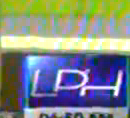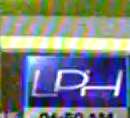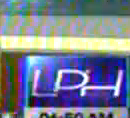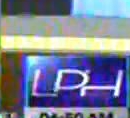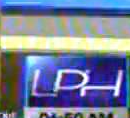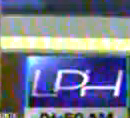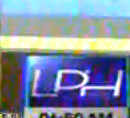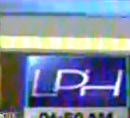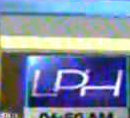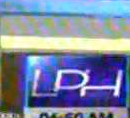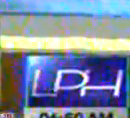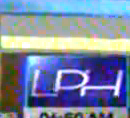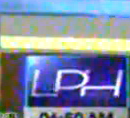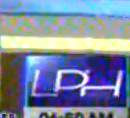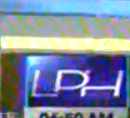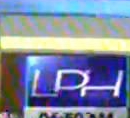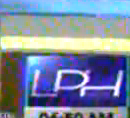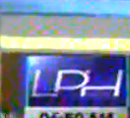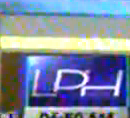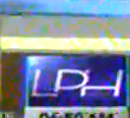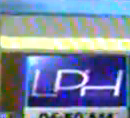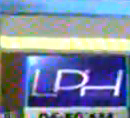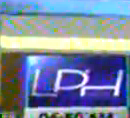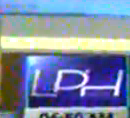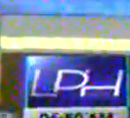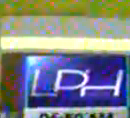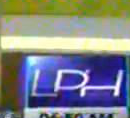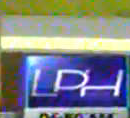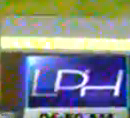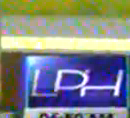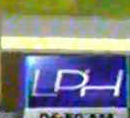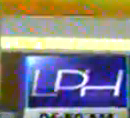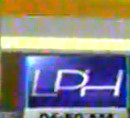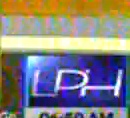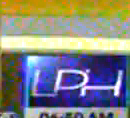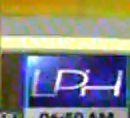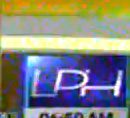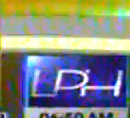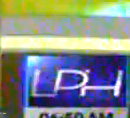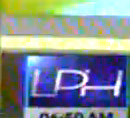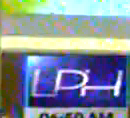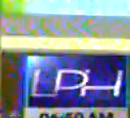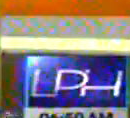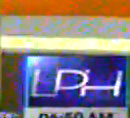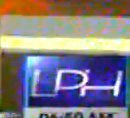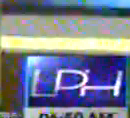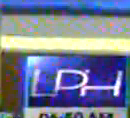está acusado de corrupción. Las entregas, además, activaron el proceso tarde. Ahora bien, luego de todo esto,